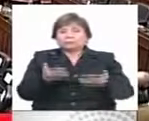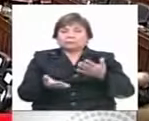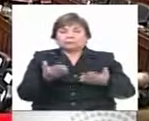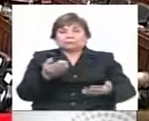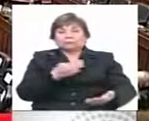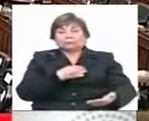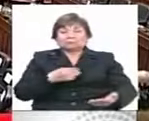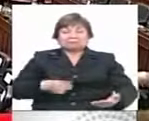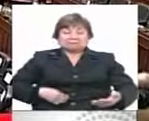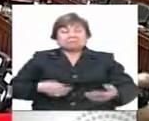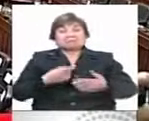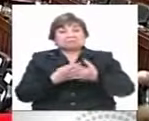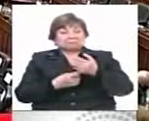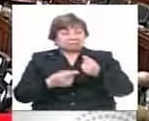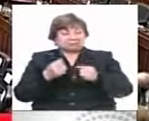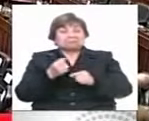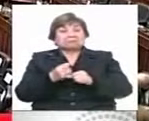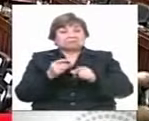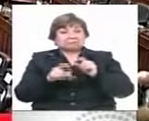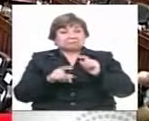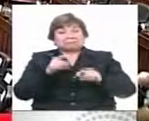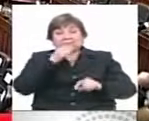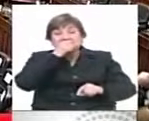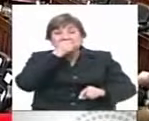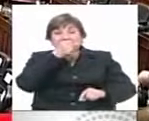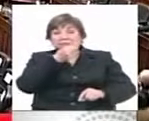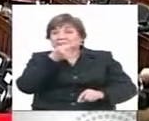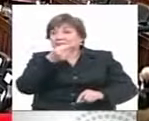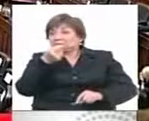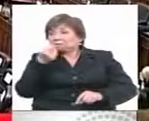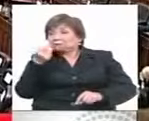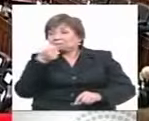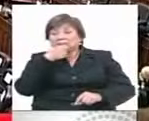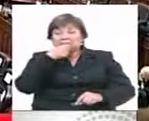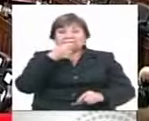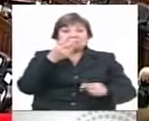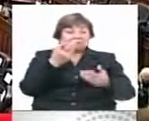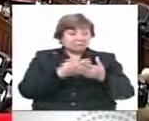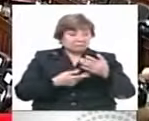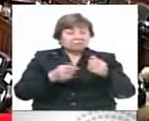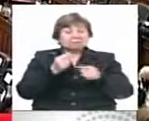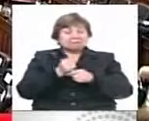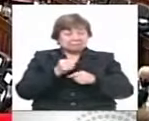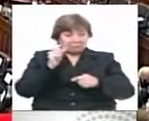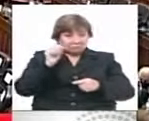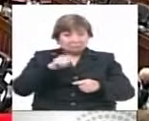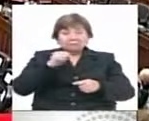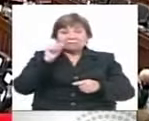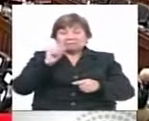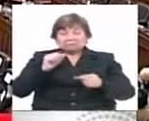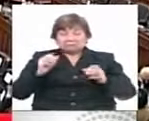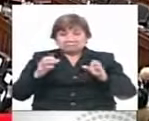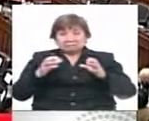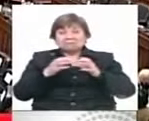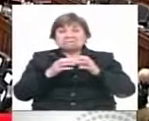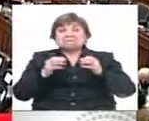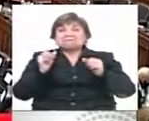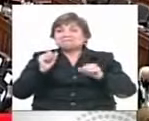han mostrado confiados, algunos han dado declaraciones a los medios, han señalado, confían en que el Congreso de la